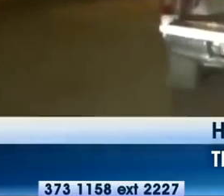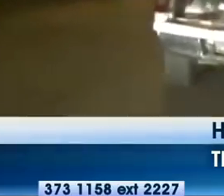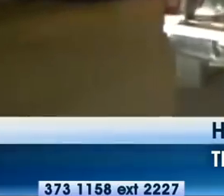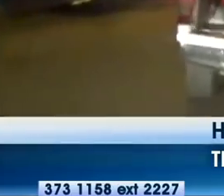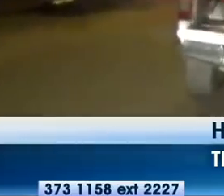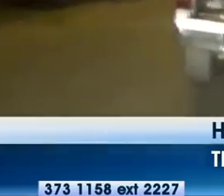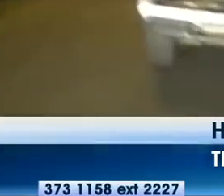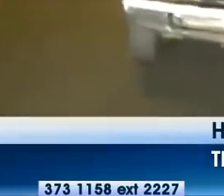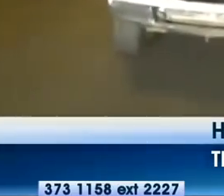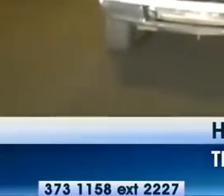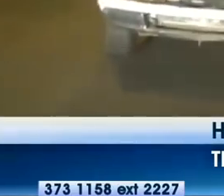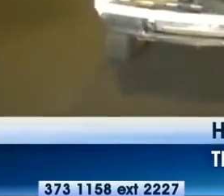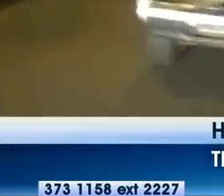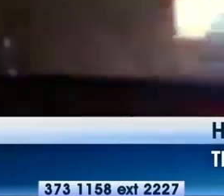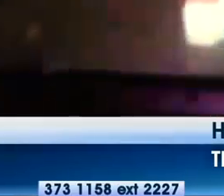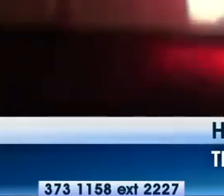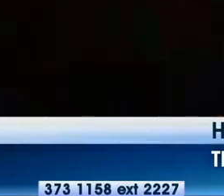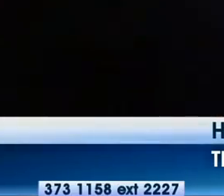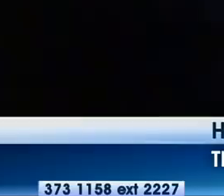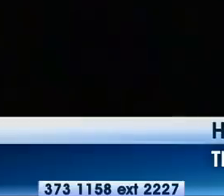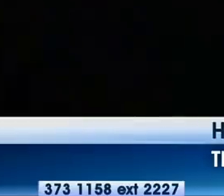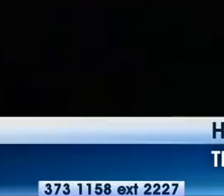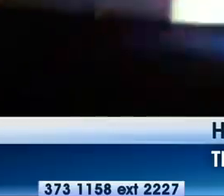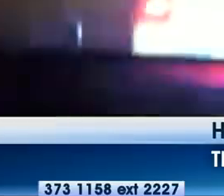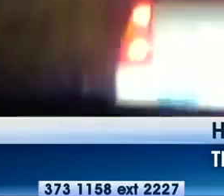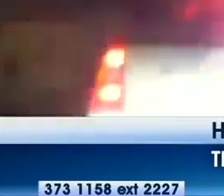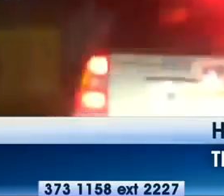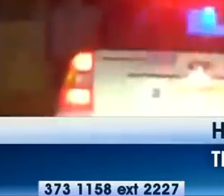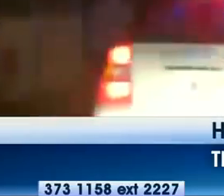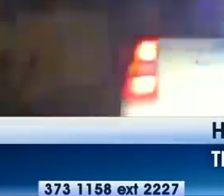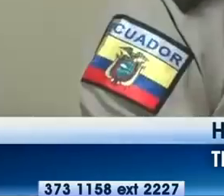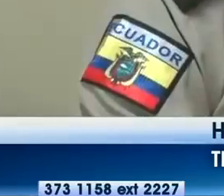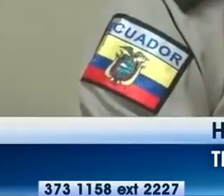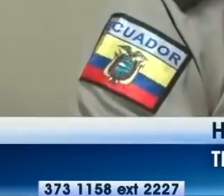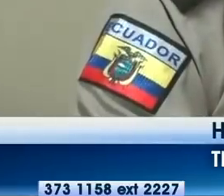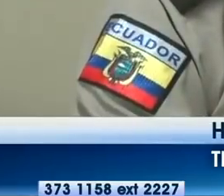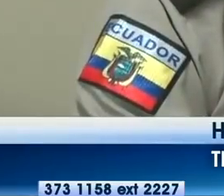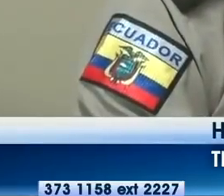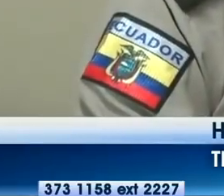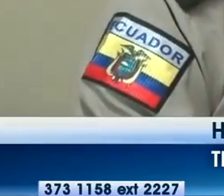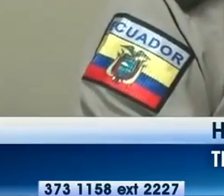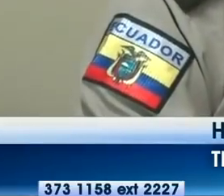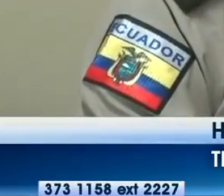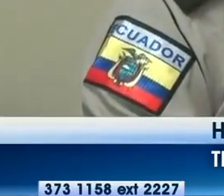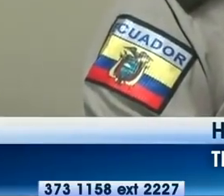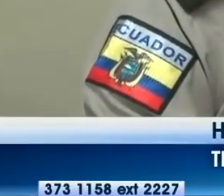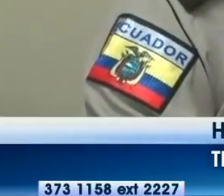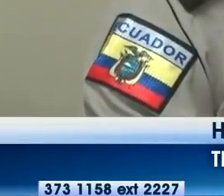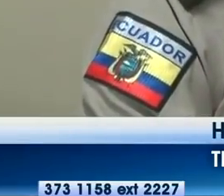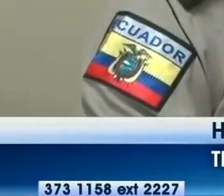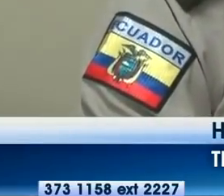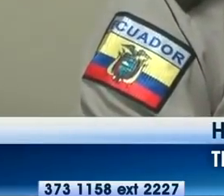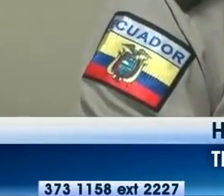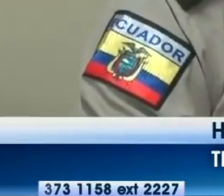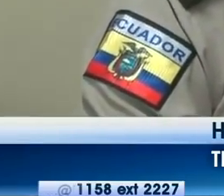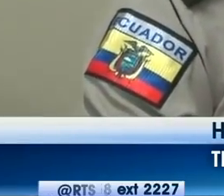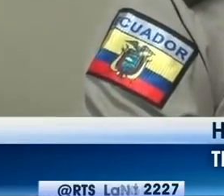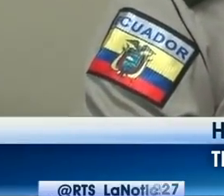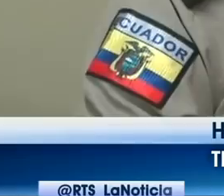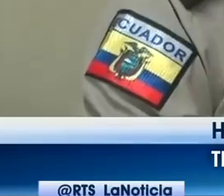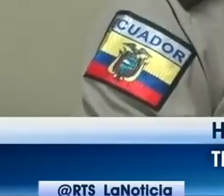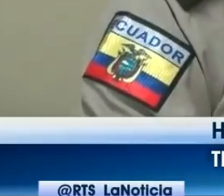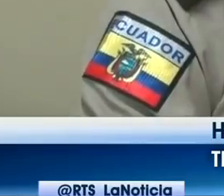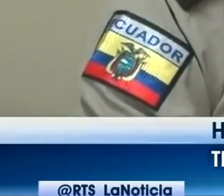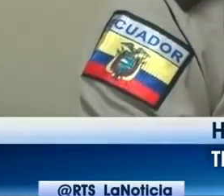las autoridades. Se está continuando con la búsqueda, como le digo, ya tenemos identificado y estamos haciendo las